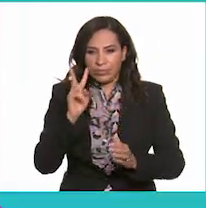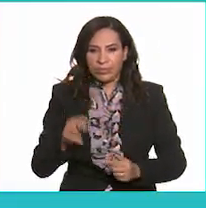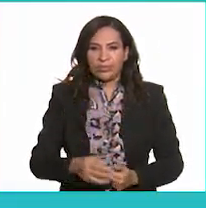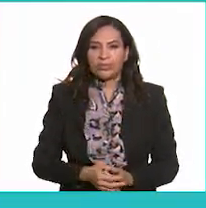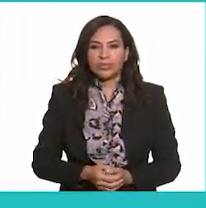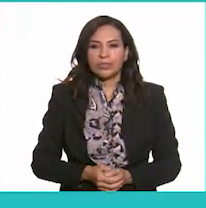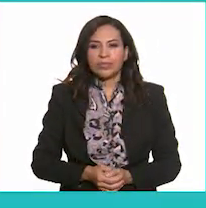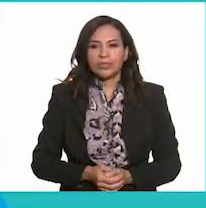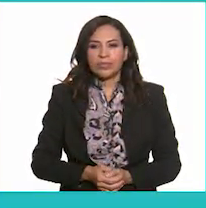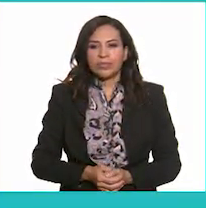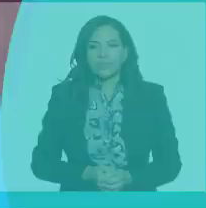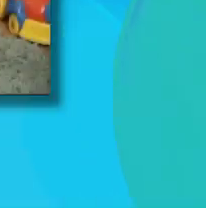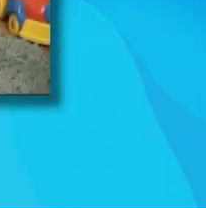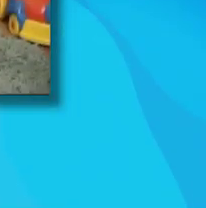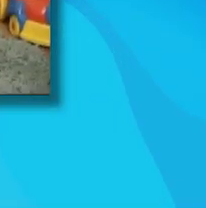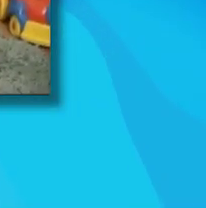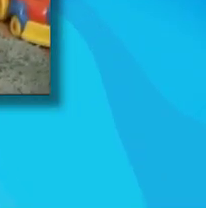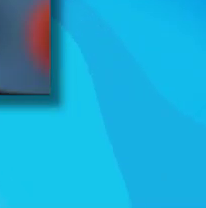vamos!